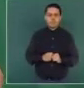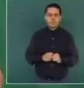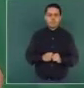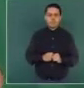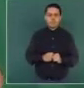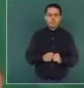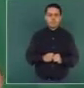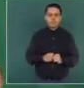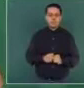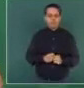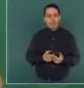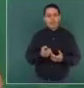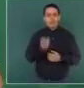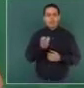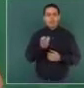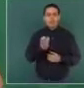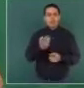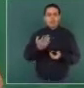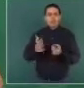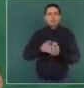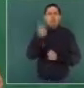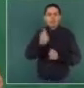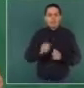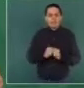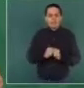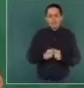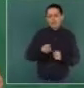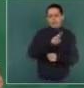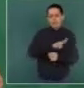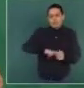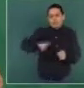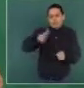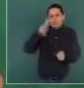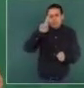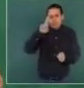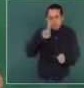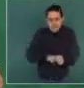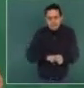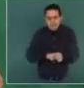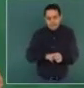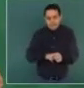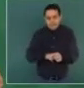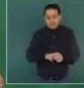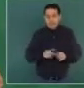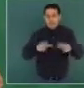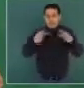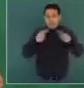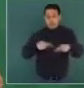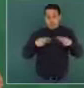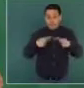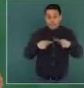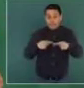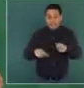reacción normal, legítima, de quienes